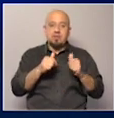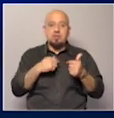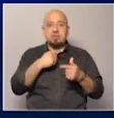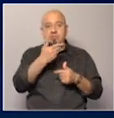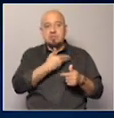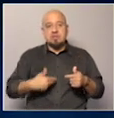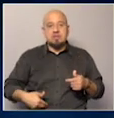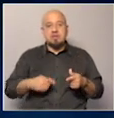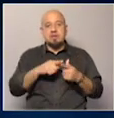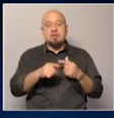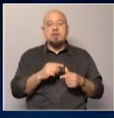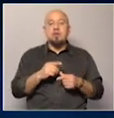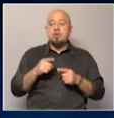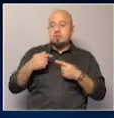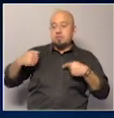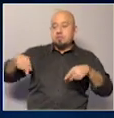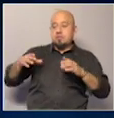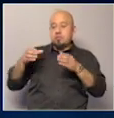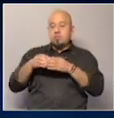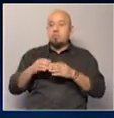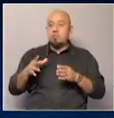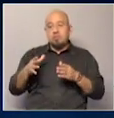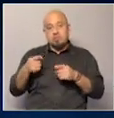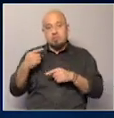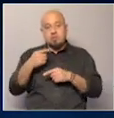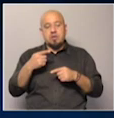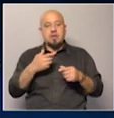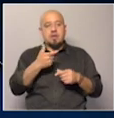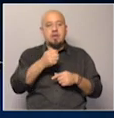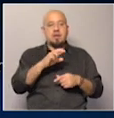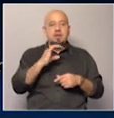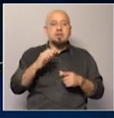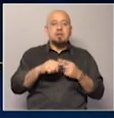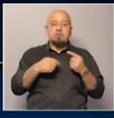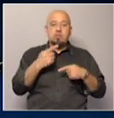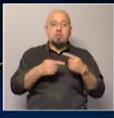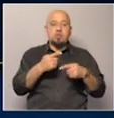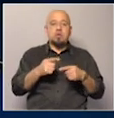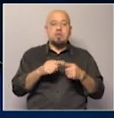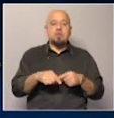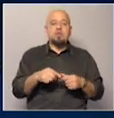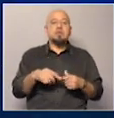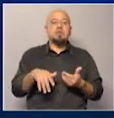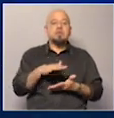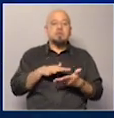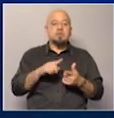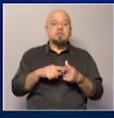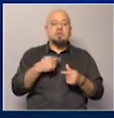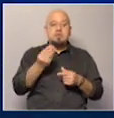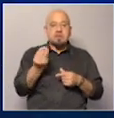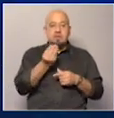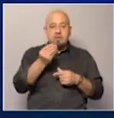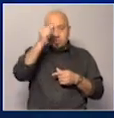presidente de esa oposición si se quiero encabezar una oposición al gobierno de arce seguiremos con atención lo que pasa en la región en el fin de semana tenemos